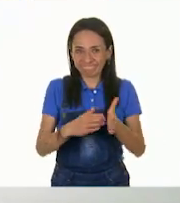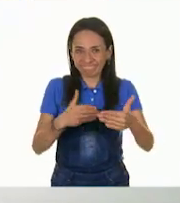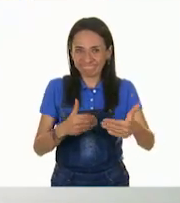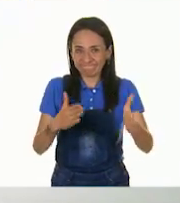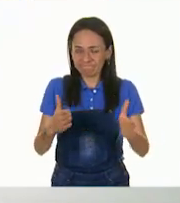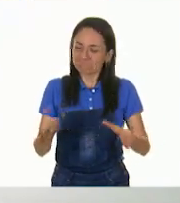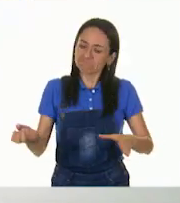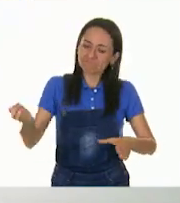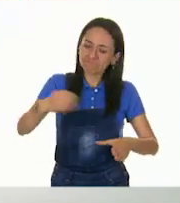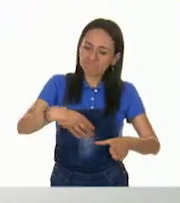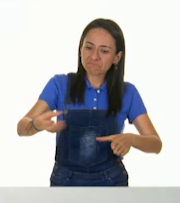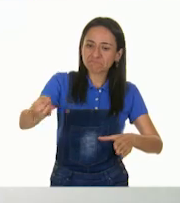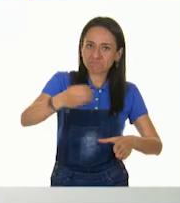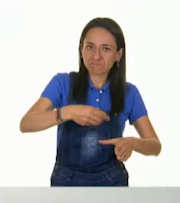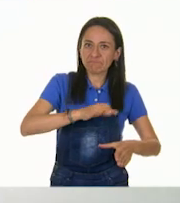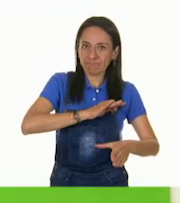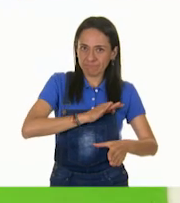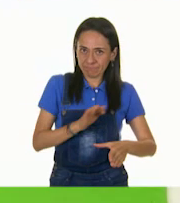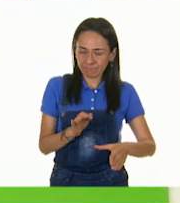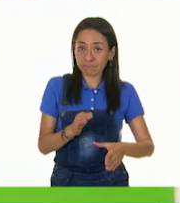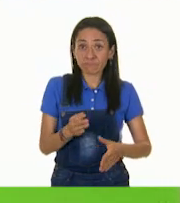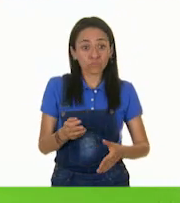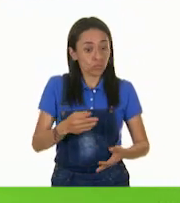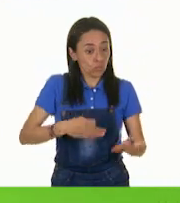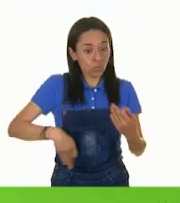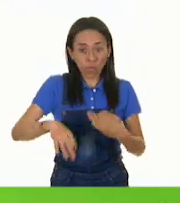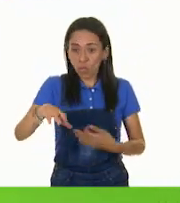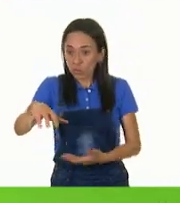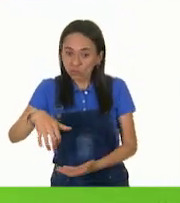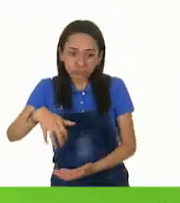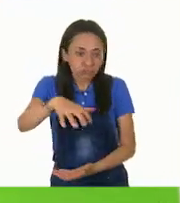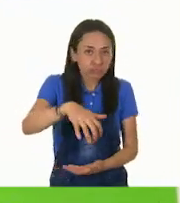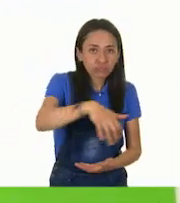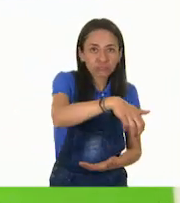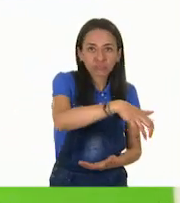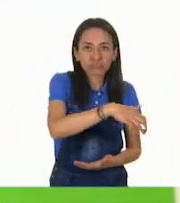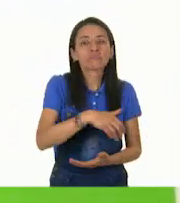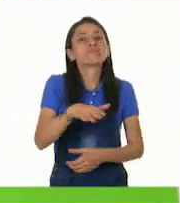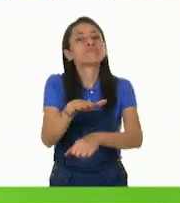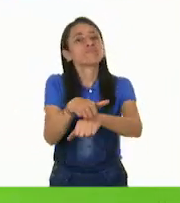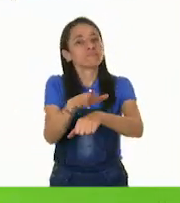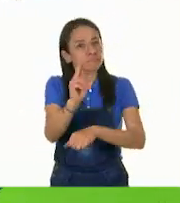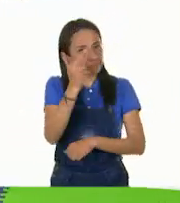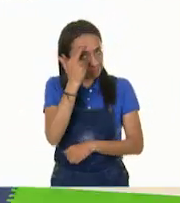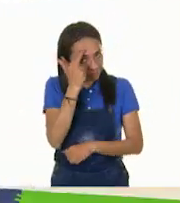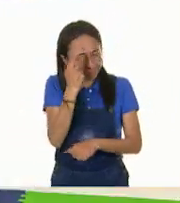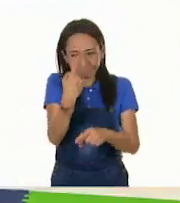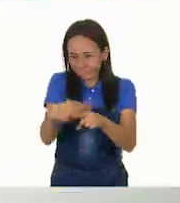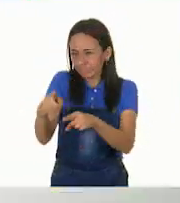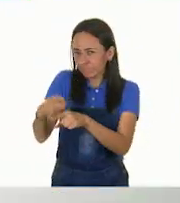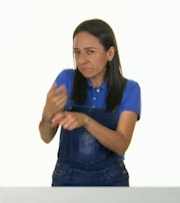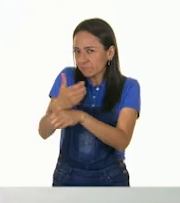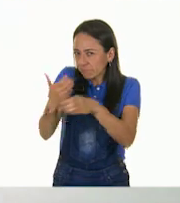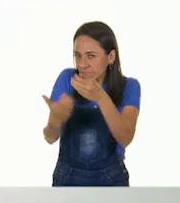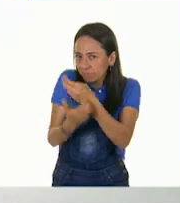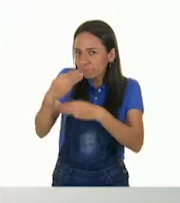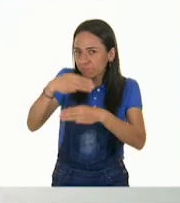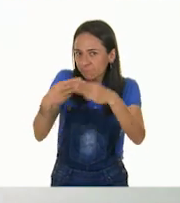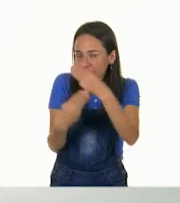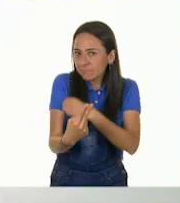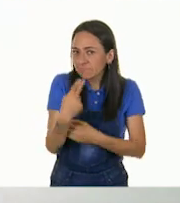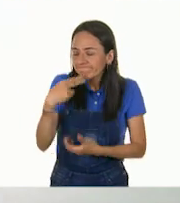nuestro material porque es importante recoger el material que estamos usando listo